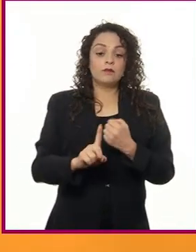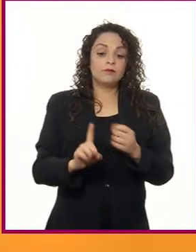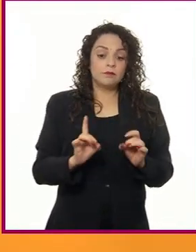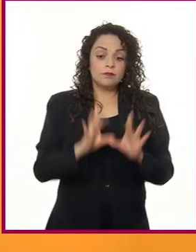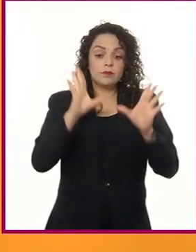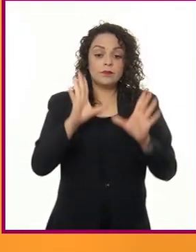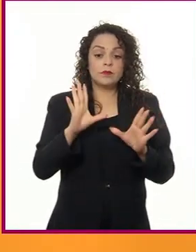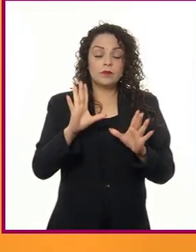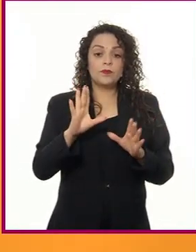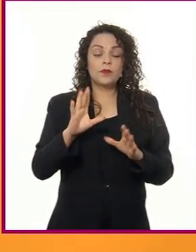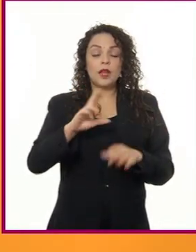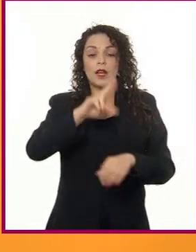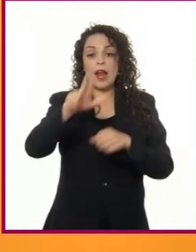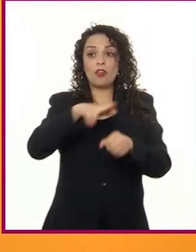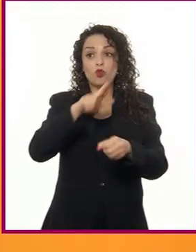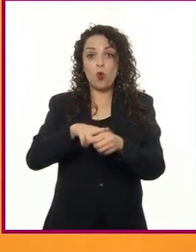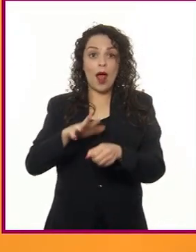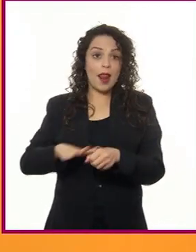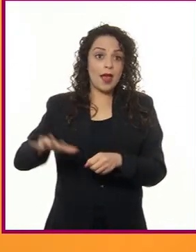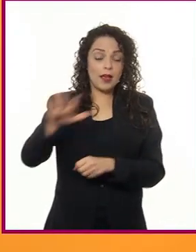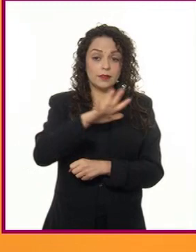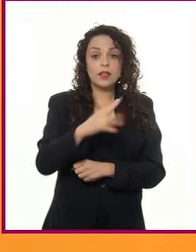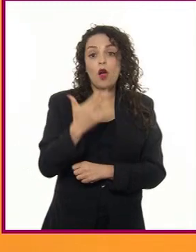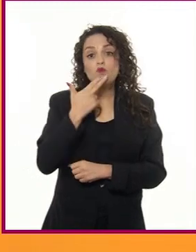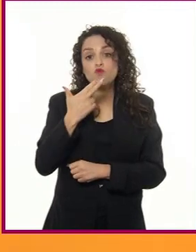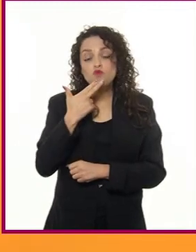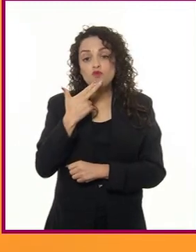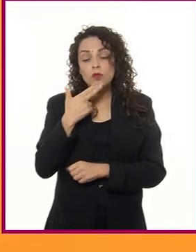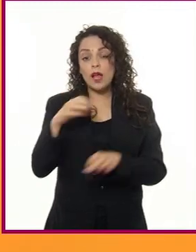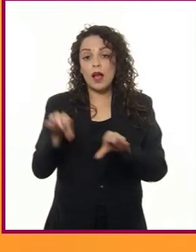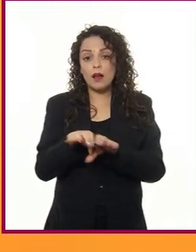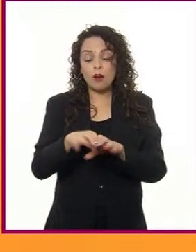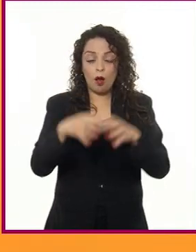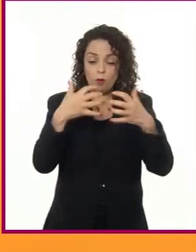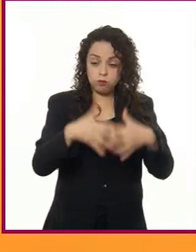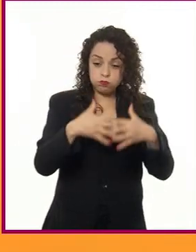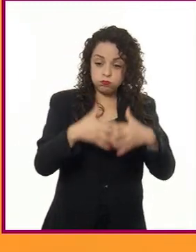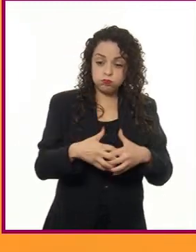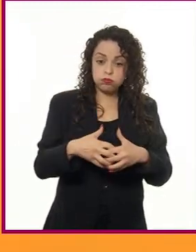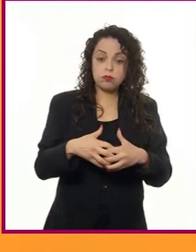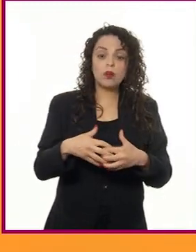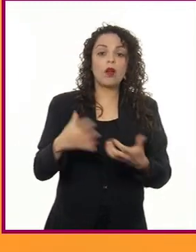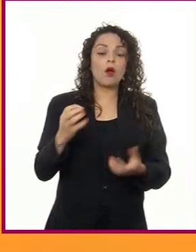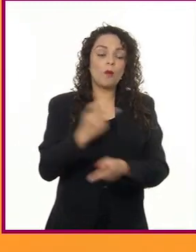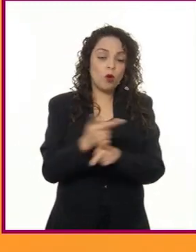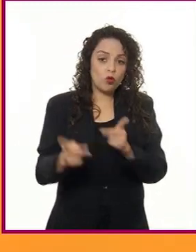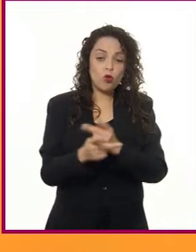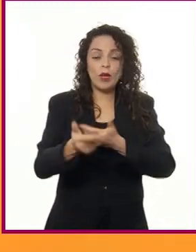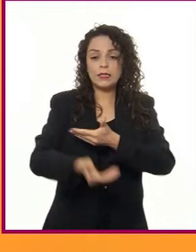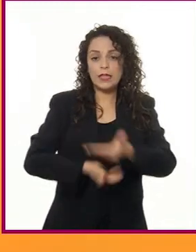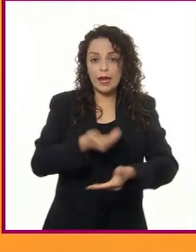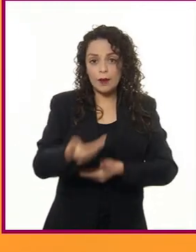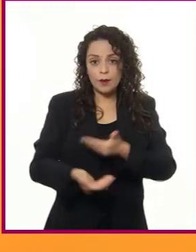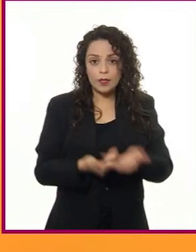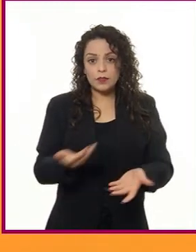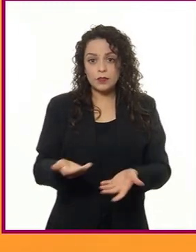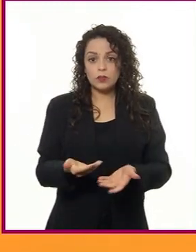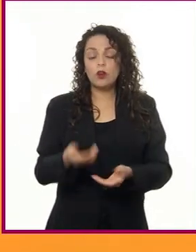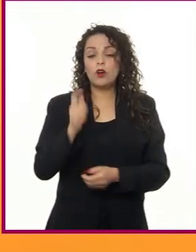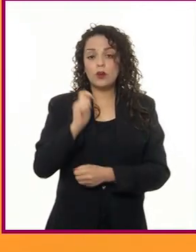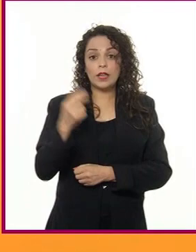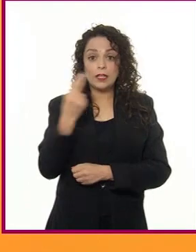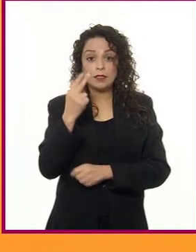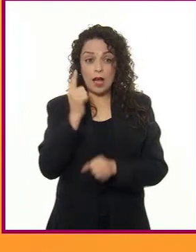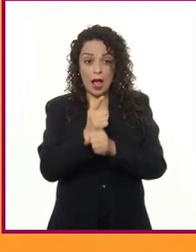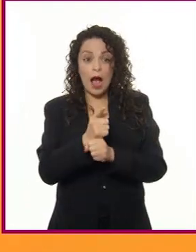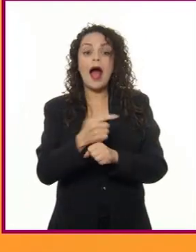la generación, uso y desecho del producto o servicio que satisfará la necesidad identificada y resolverá